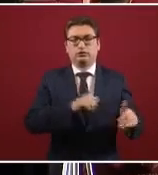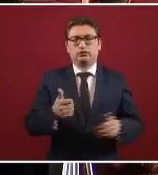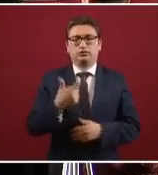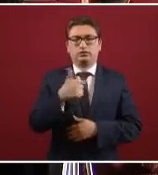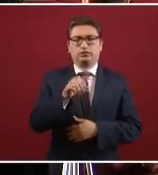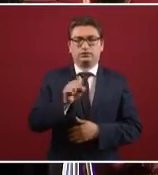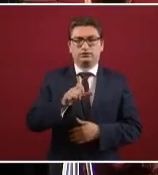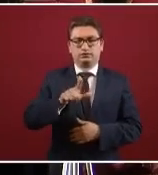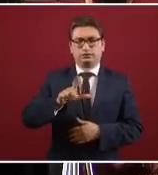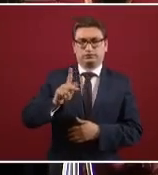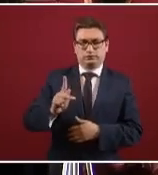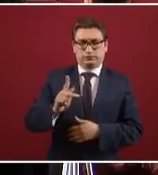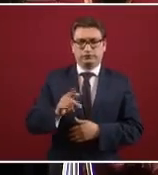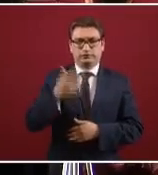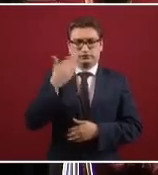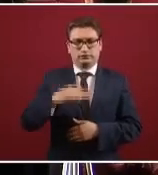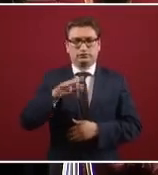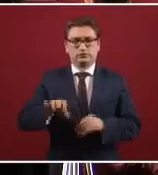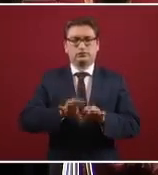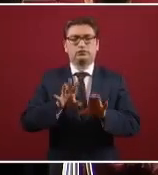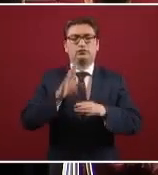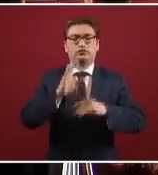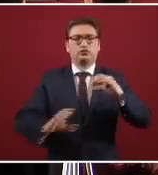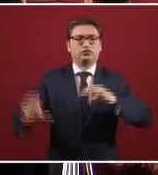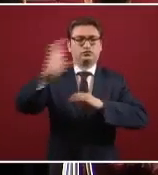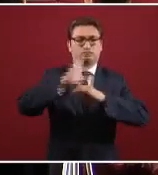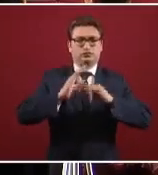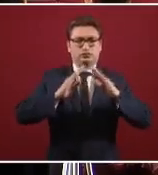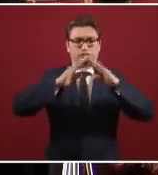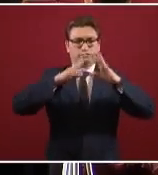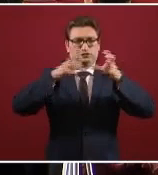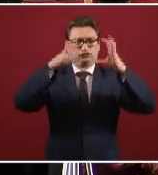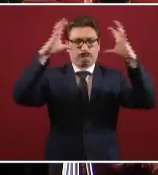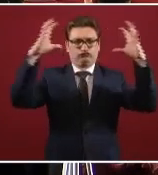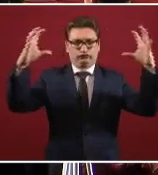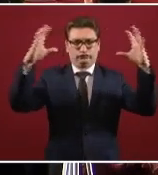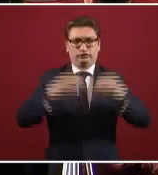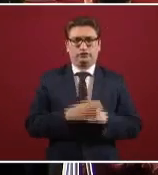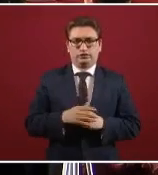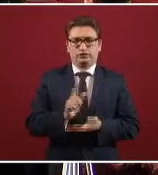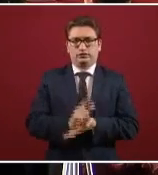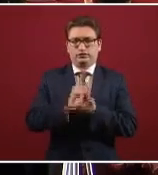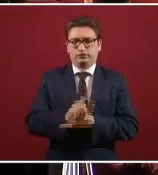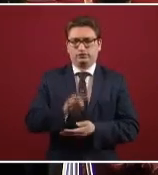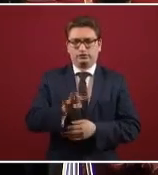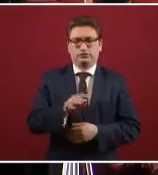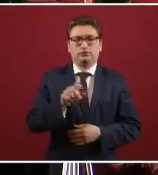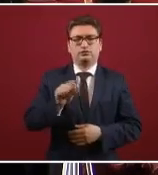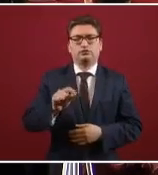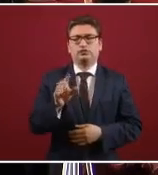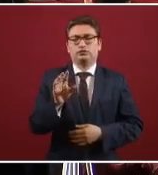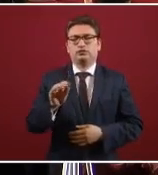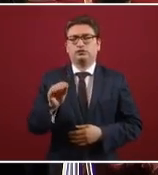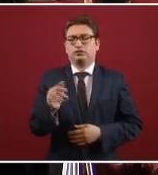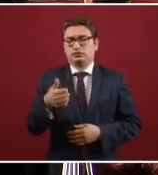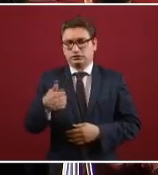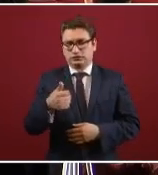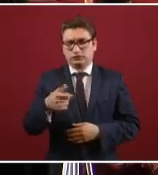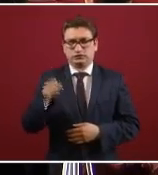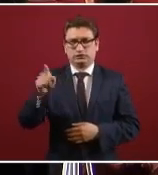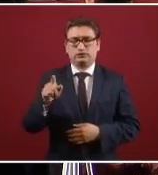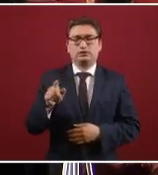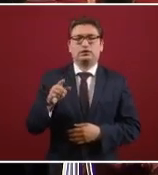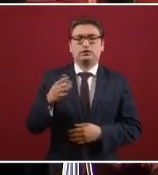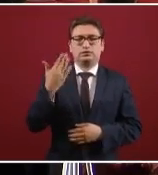en lo que corresponde a tanques estacionarios por litro a 1996 el precio más alto en los cabos baja